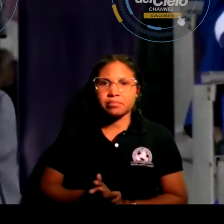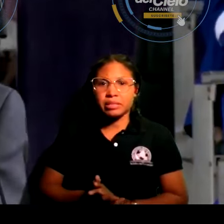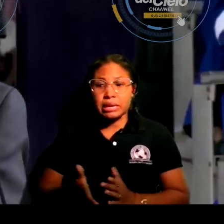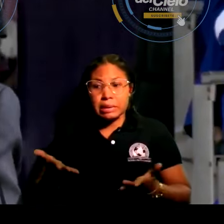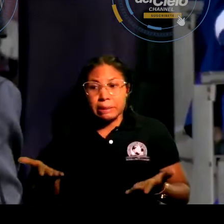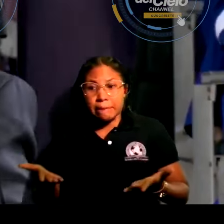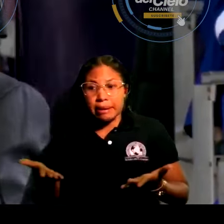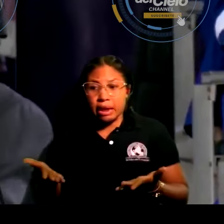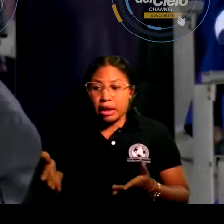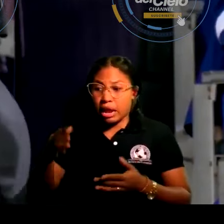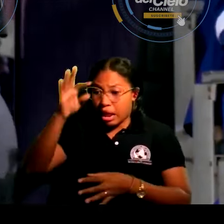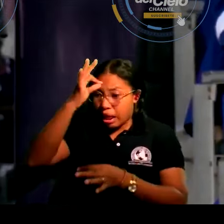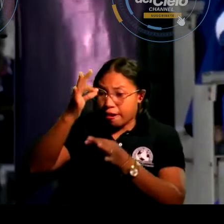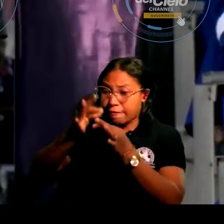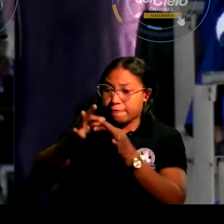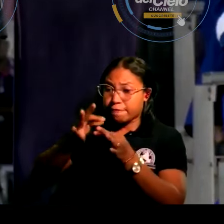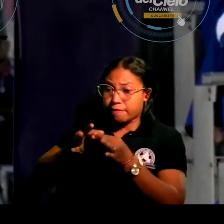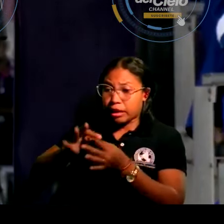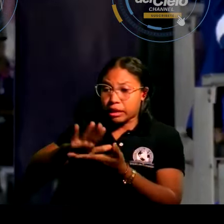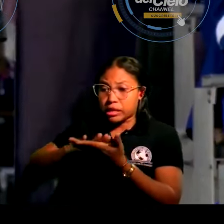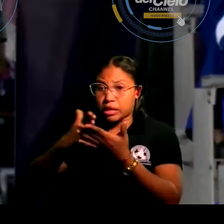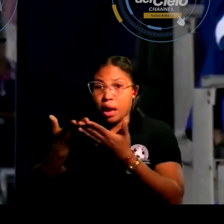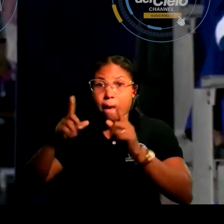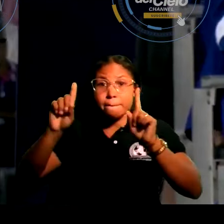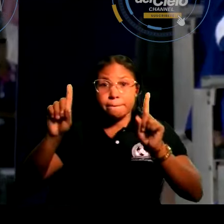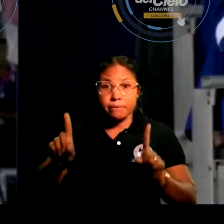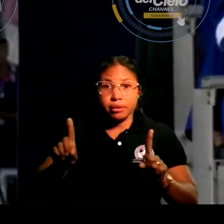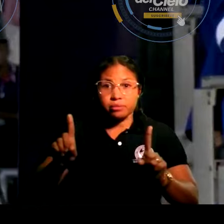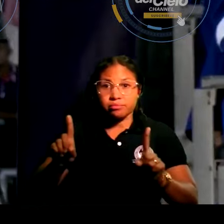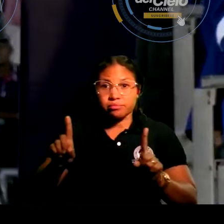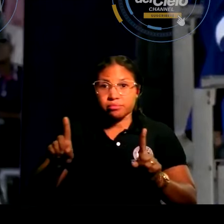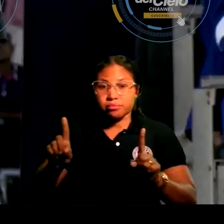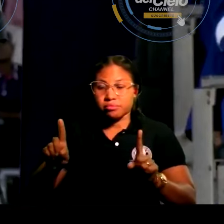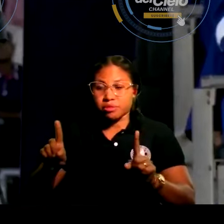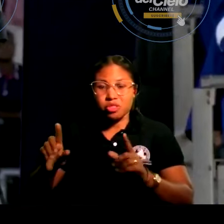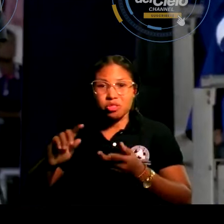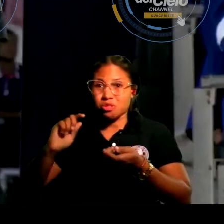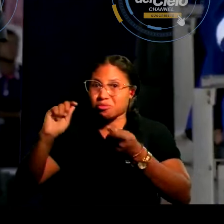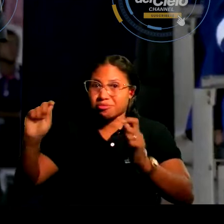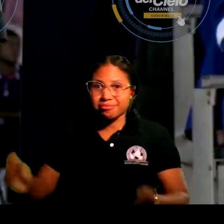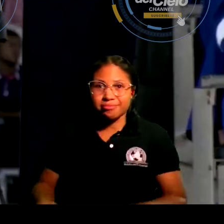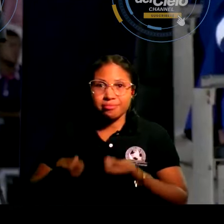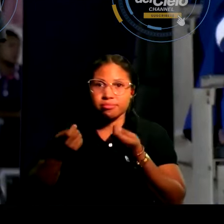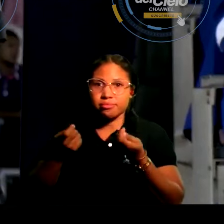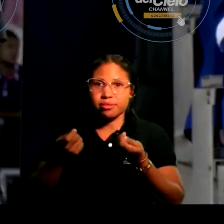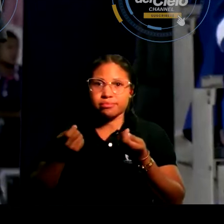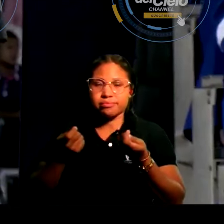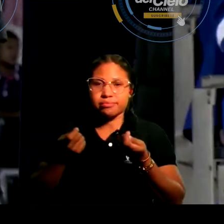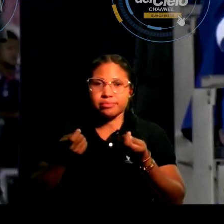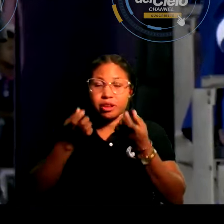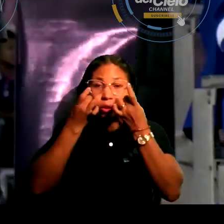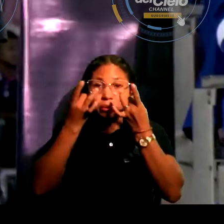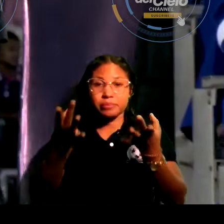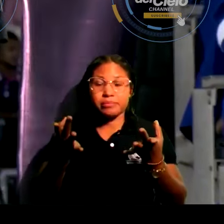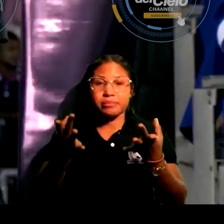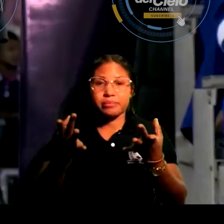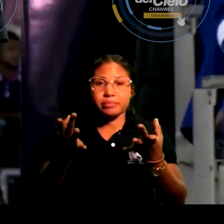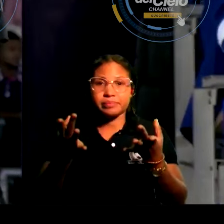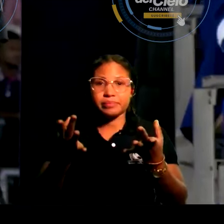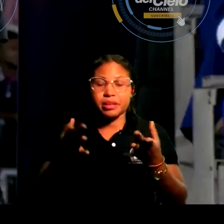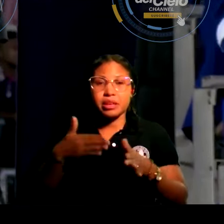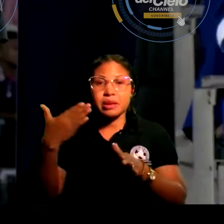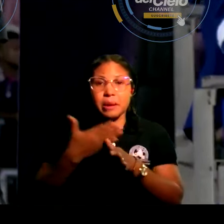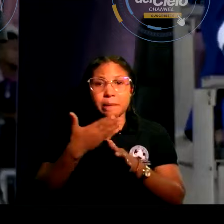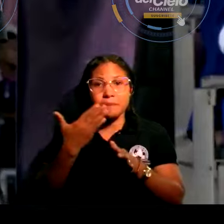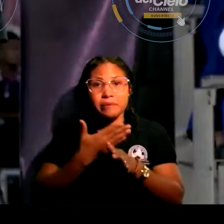las personas. Pero esos evangelios no salvan. Eso es lo grave. Y el problema es que a